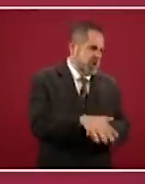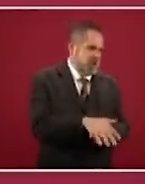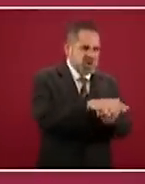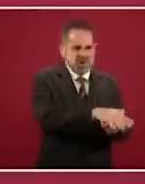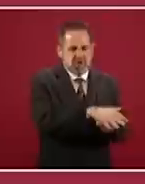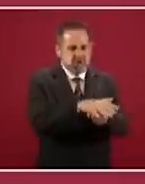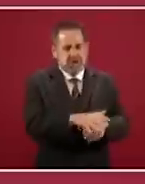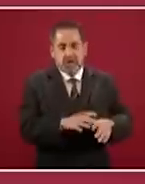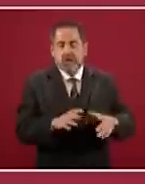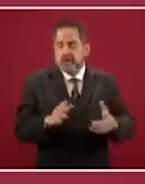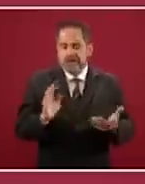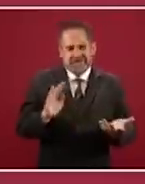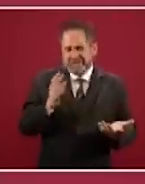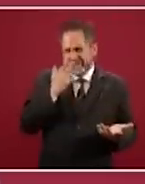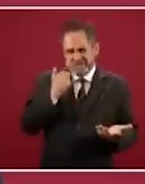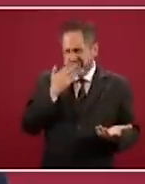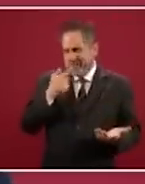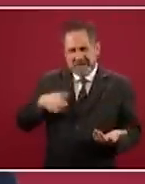si